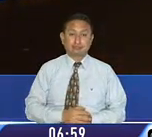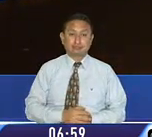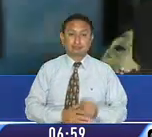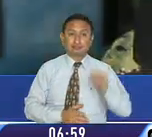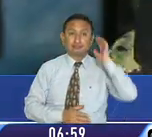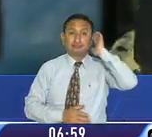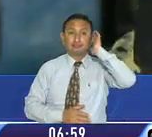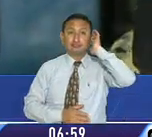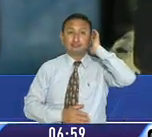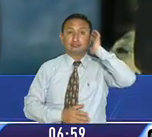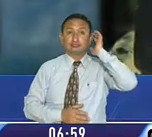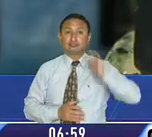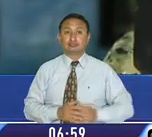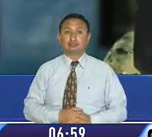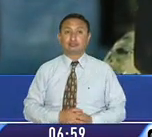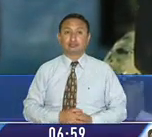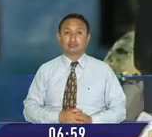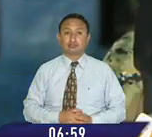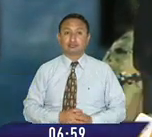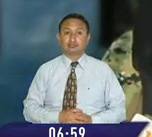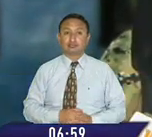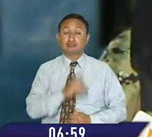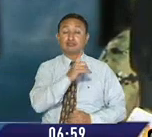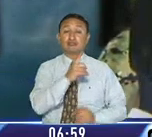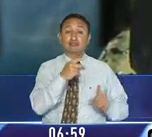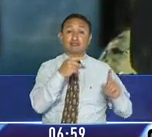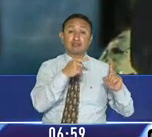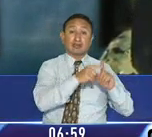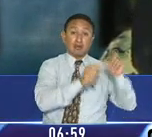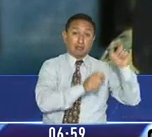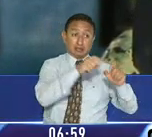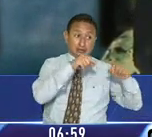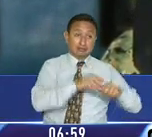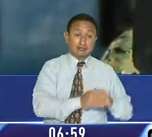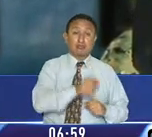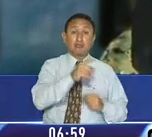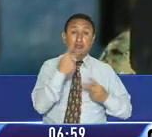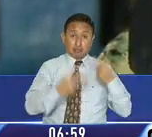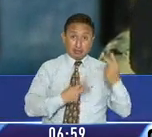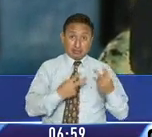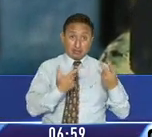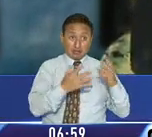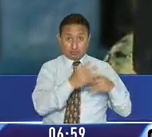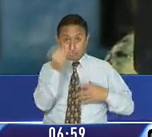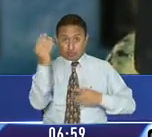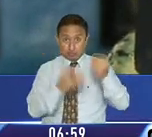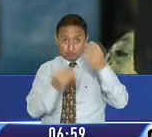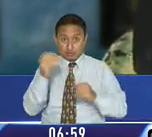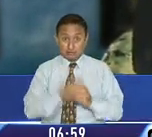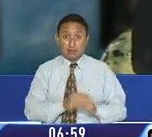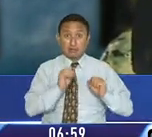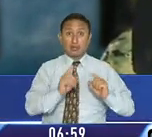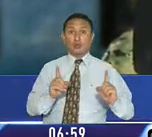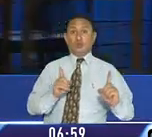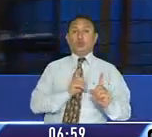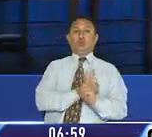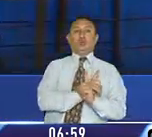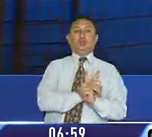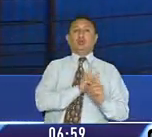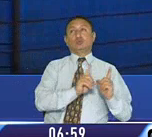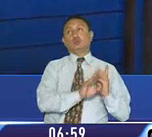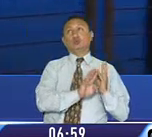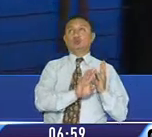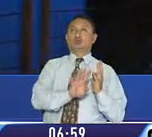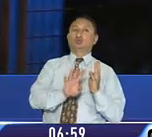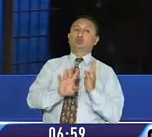SNAI. Intentaban mezclarse con los ciudadanos que salían, los familiares que salían de los pabellones. Personal de